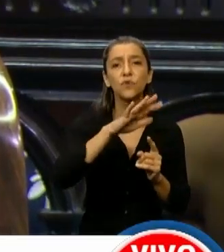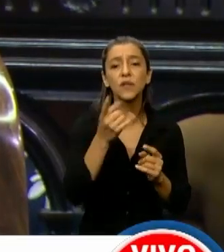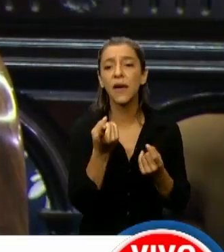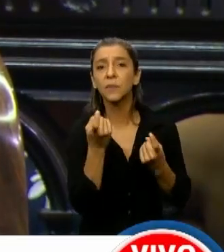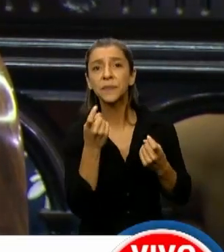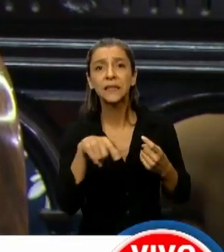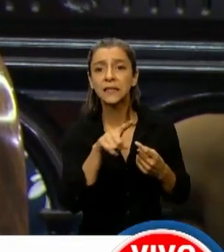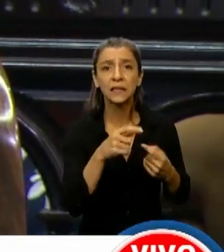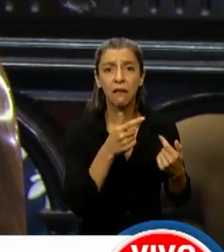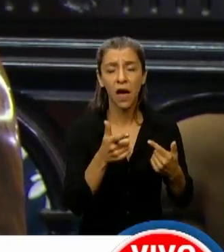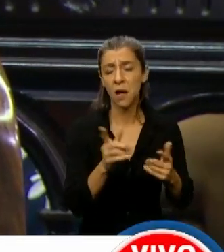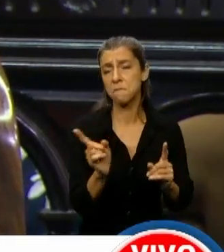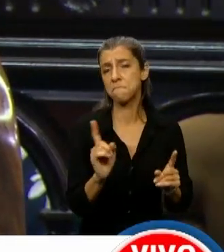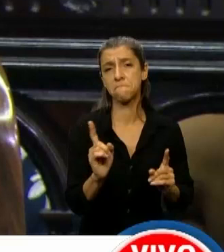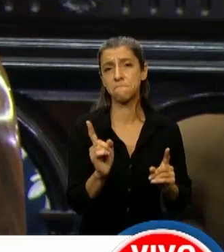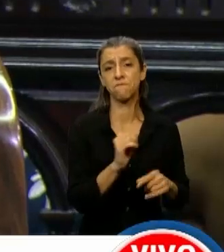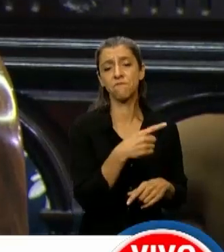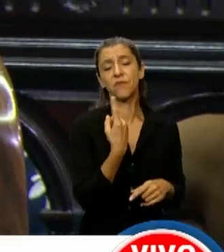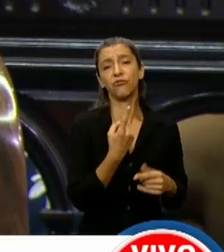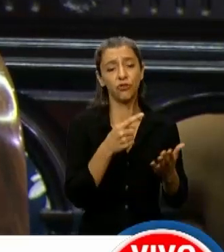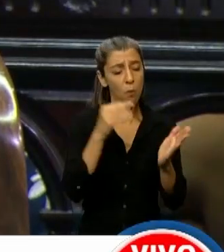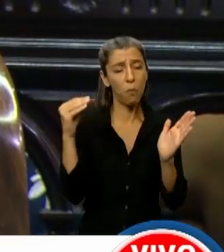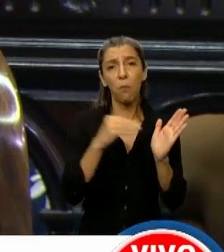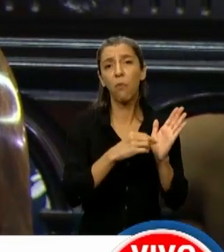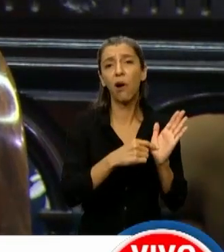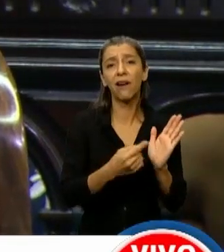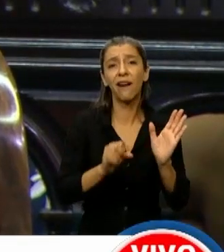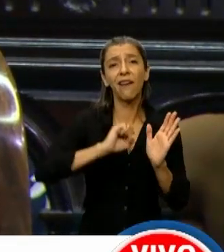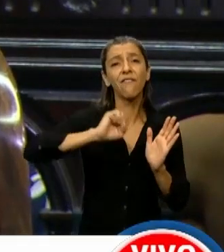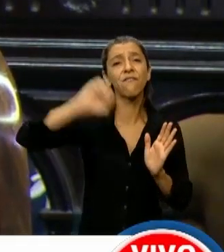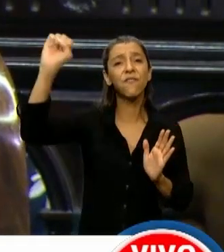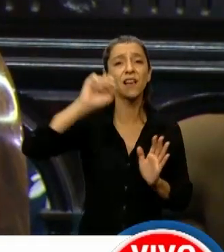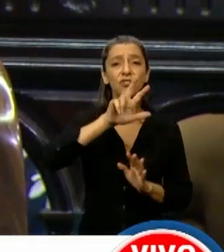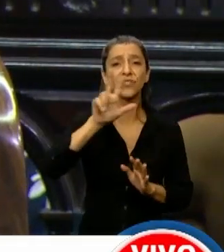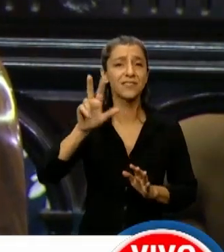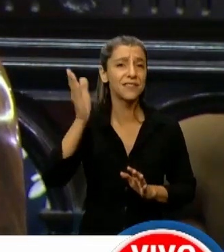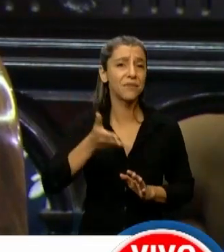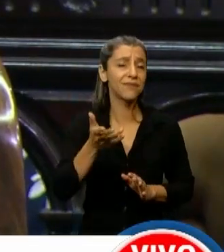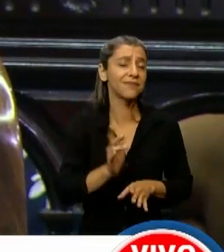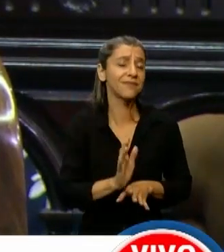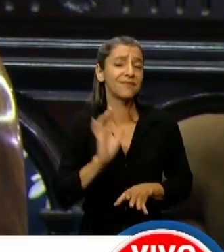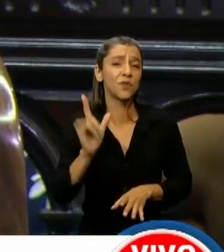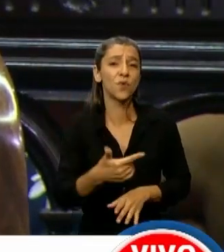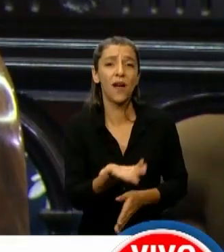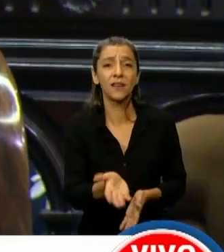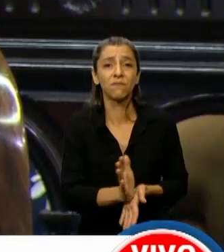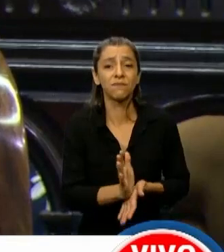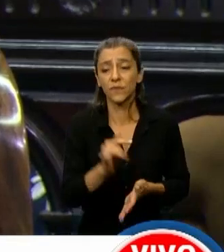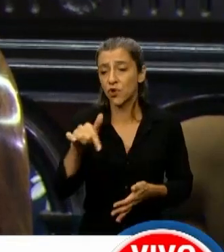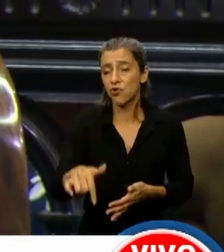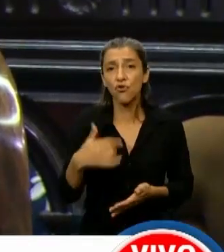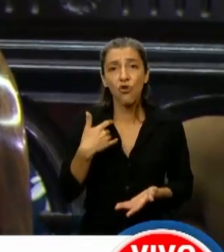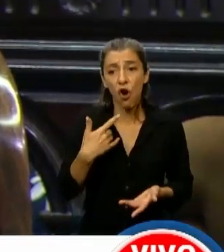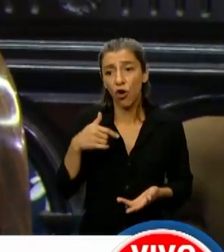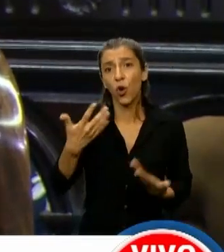reconoce. No podemos creer que va a haber una inflación de 33% si hoy se siguen actualizando paritarias, y con